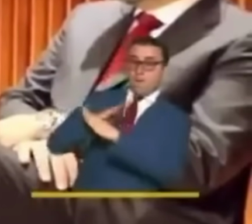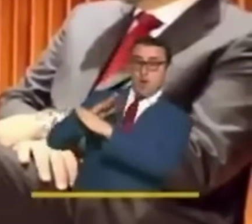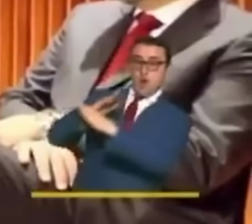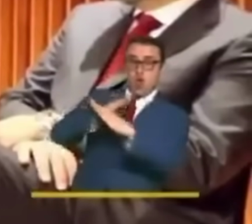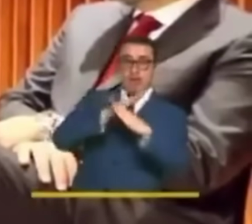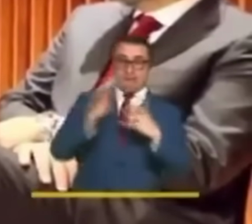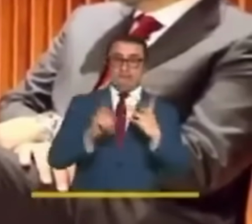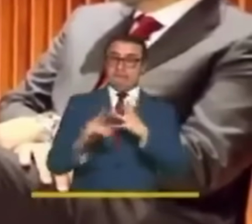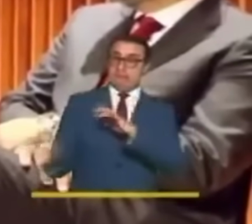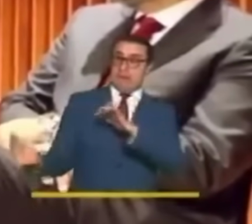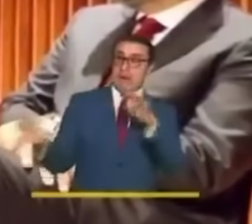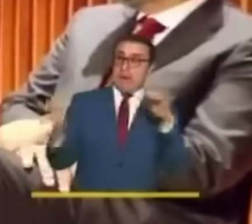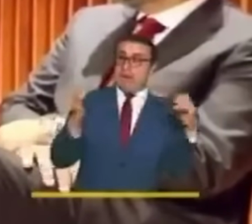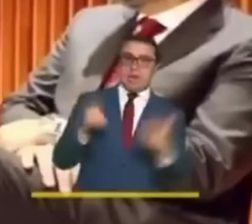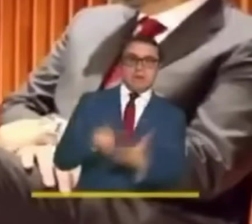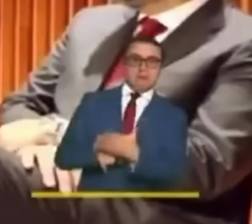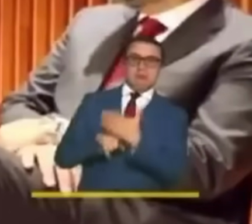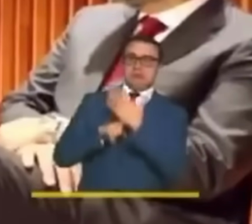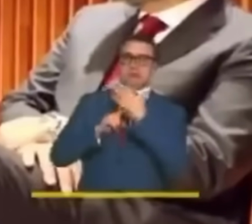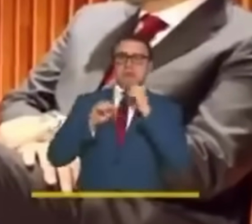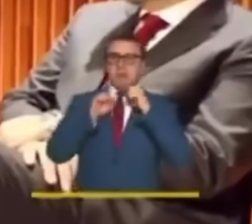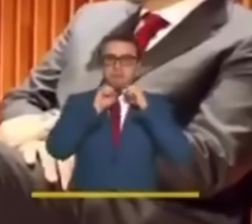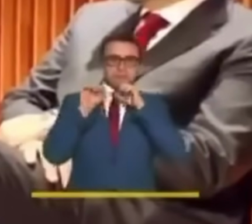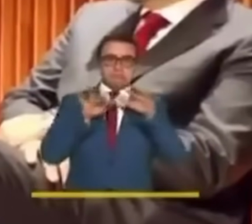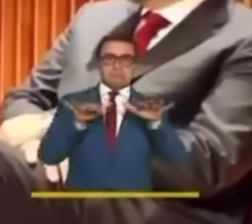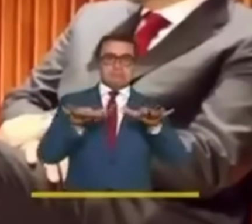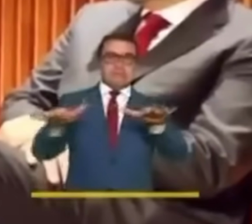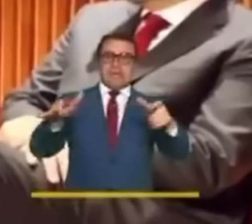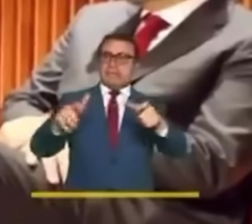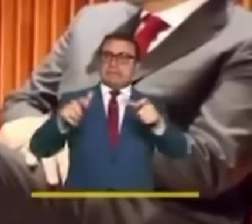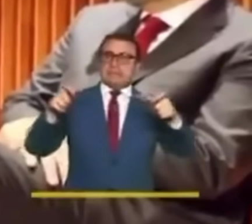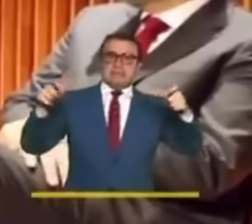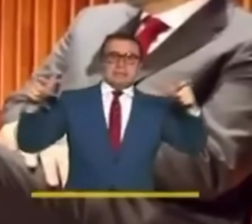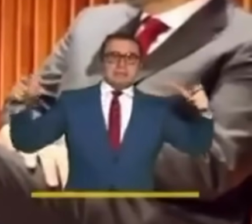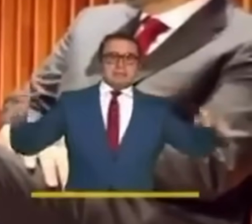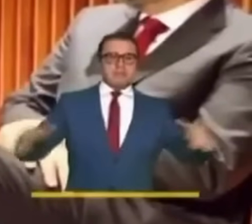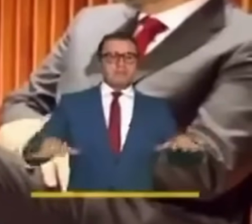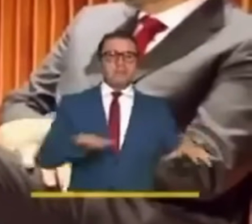fantasma cómo crece, cómo va cambiando las actitudes políticas.